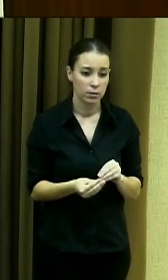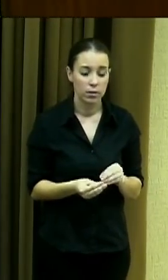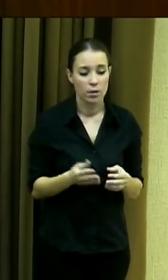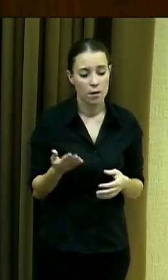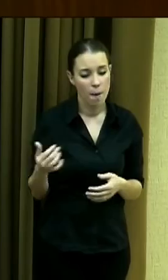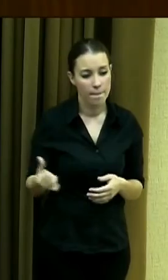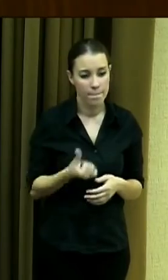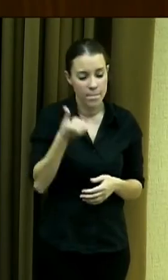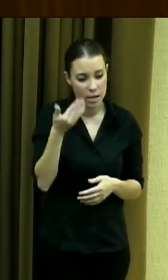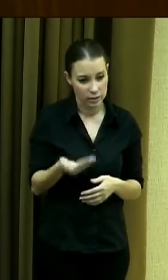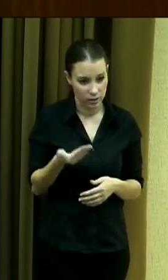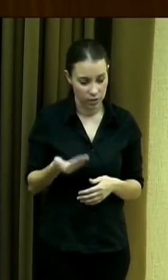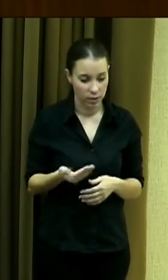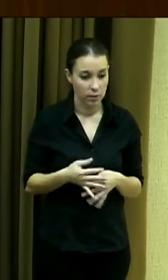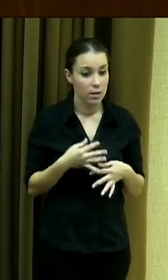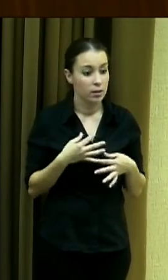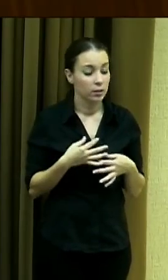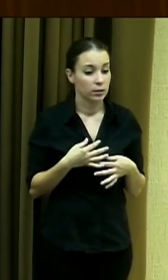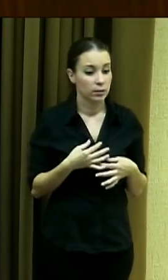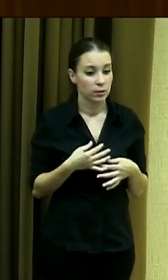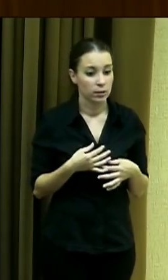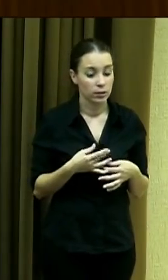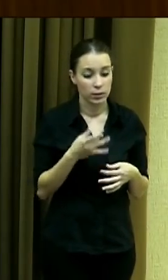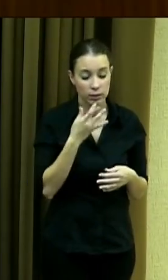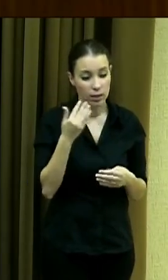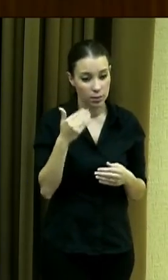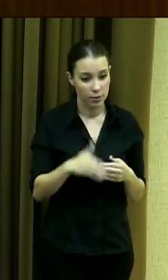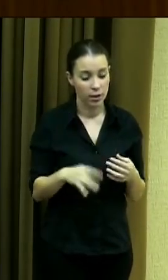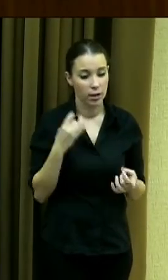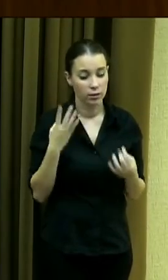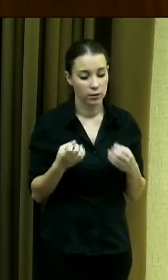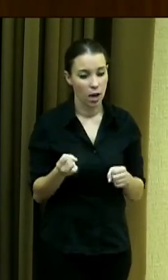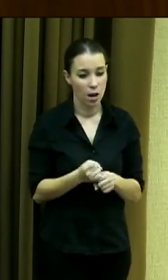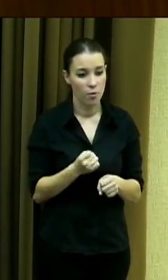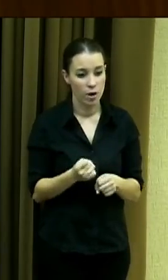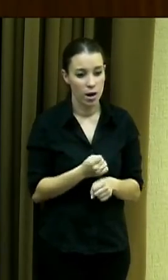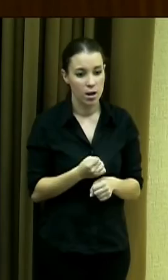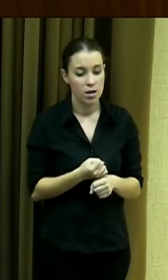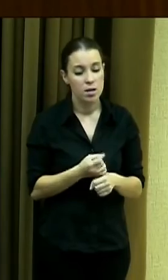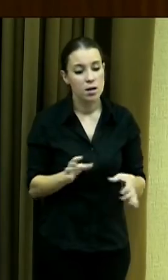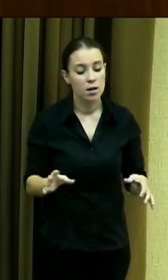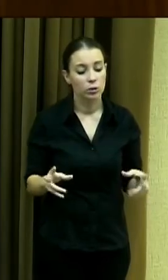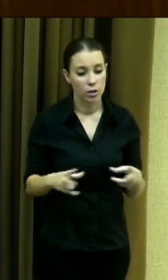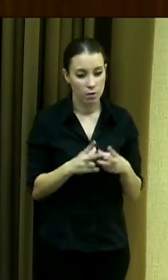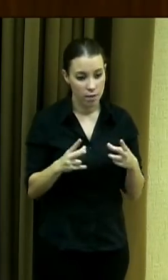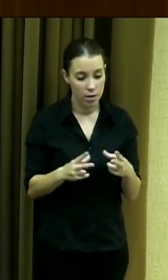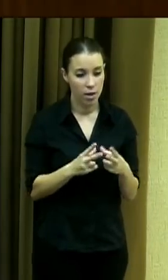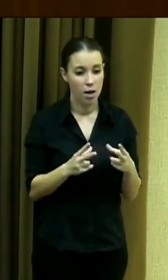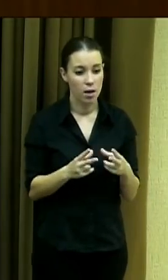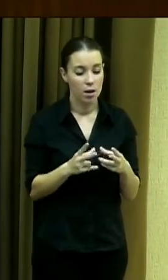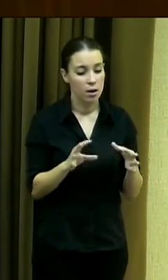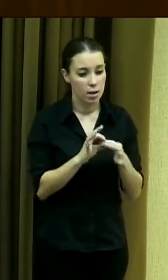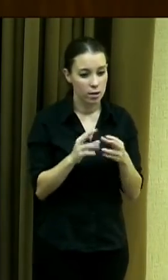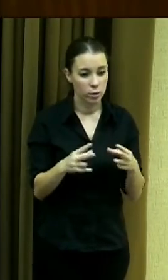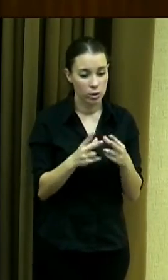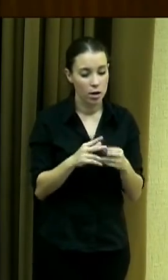significativa. Siempre y cuando las limitaciones en la actividad laboral, en la sociabilidad, las relaciones sociales, la capacidad